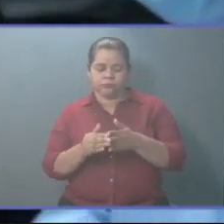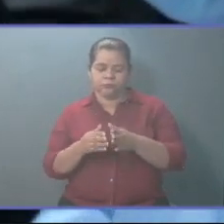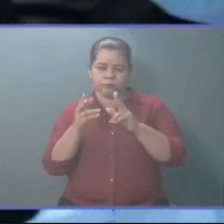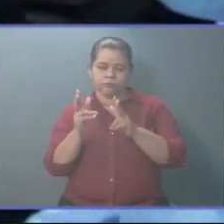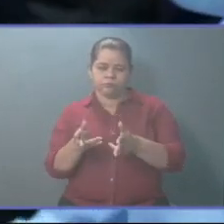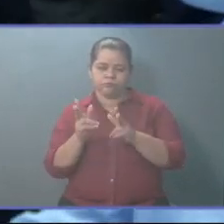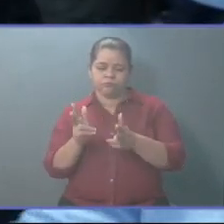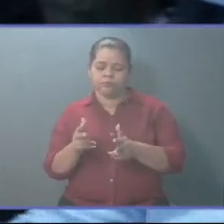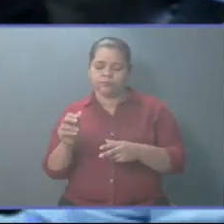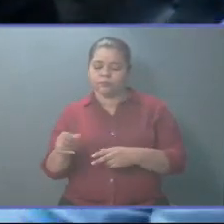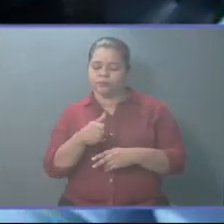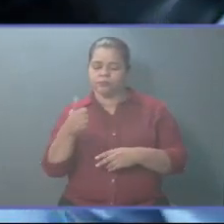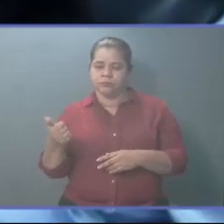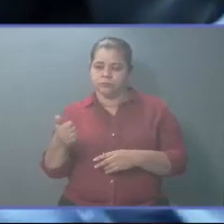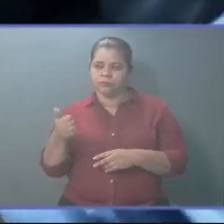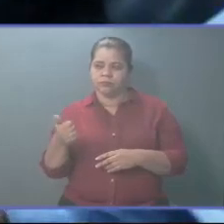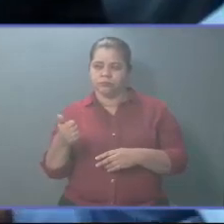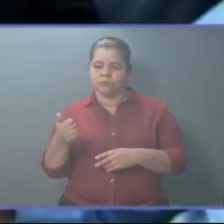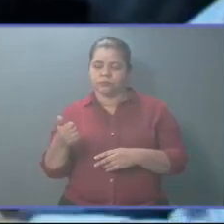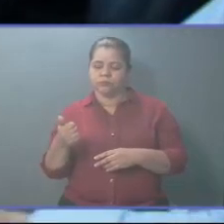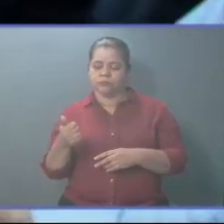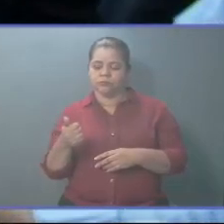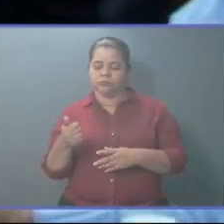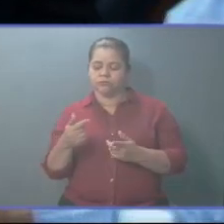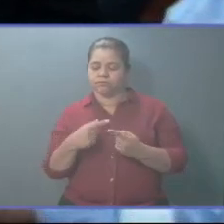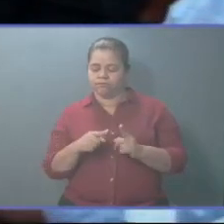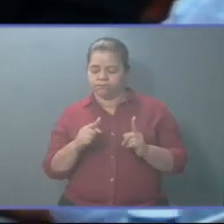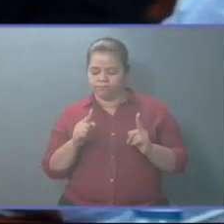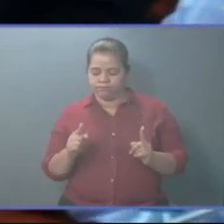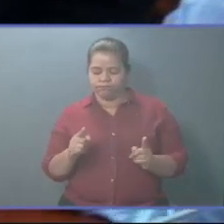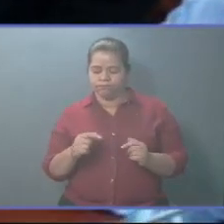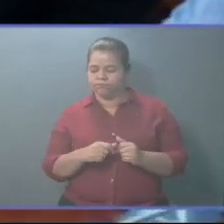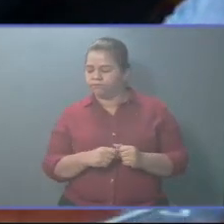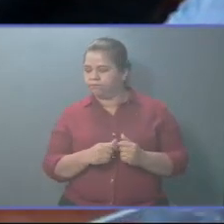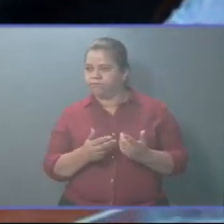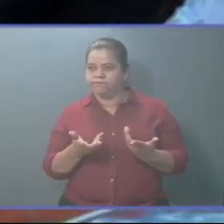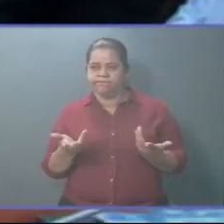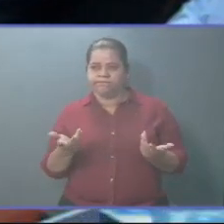la otra parte, pero no